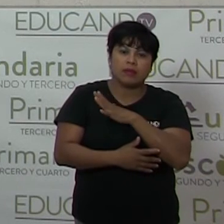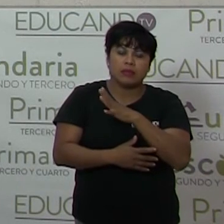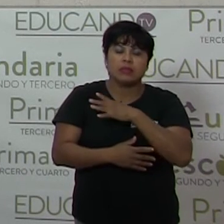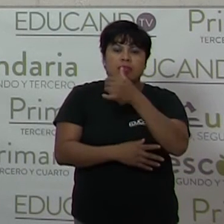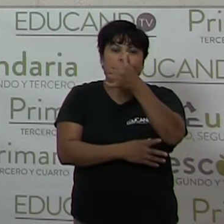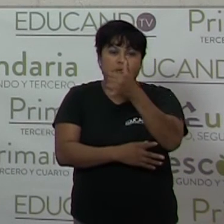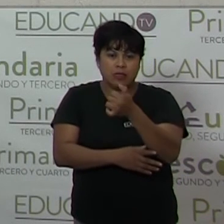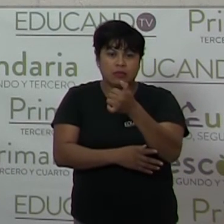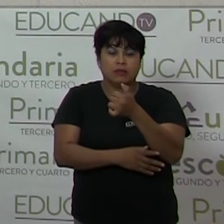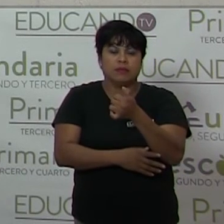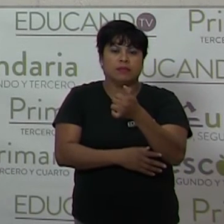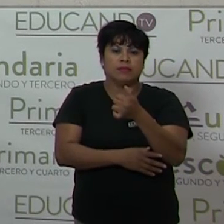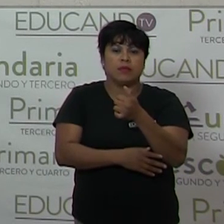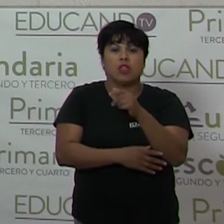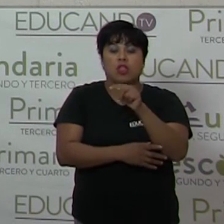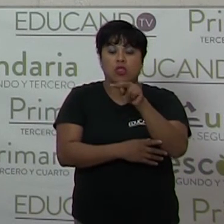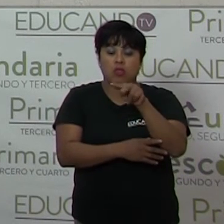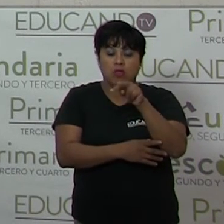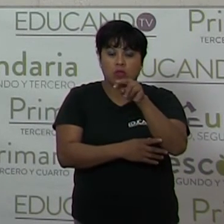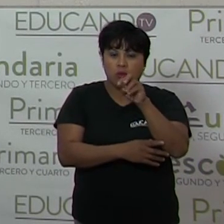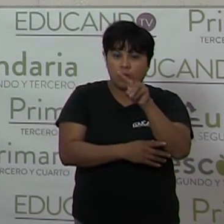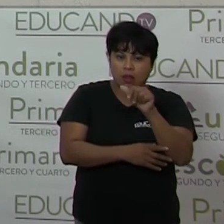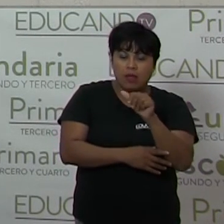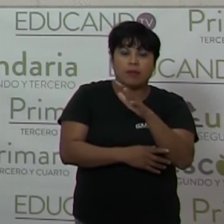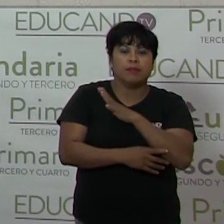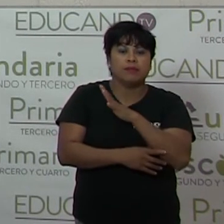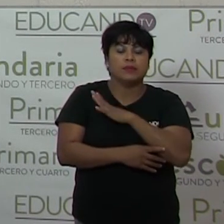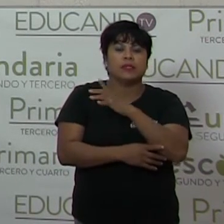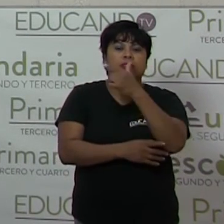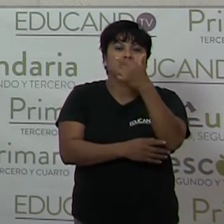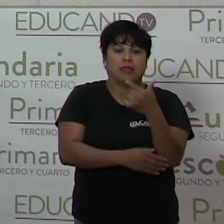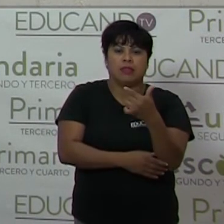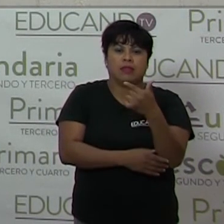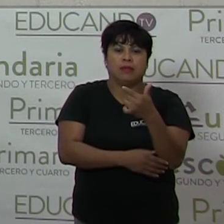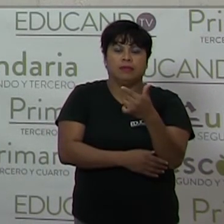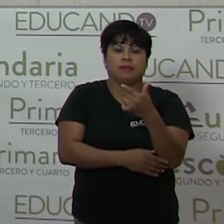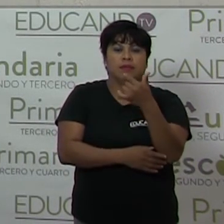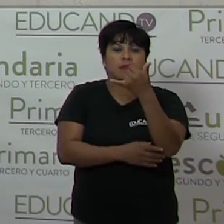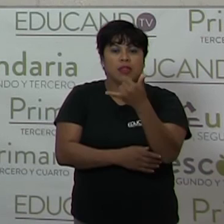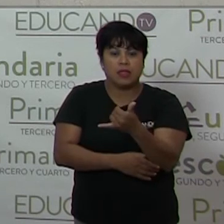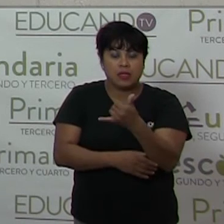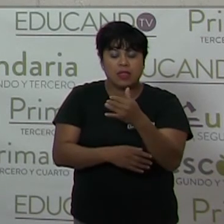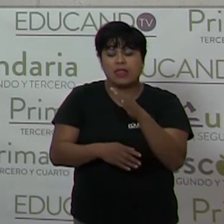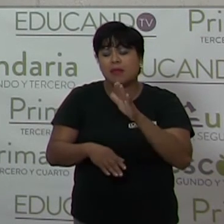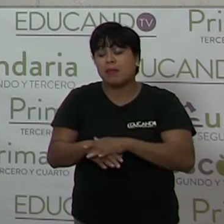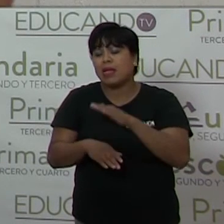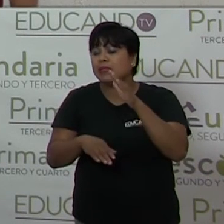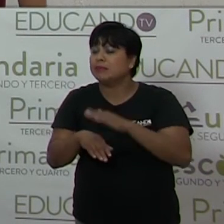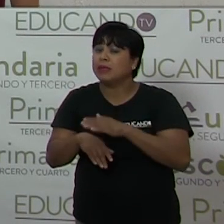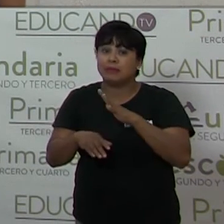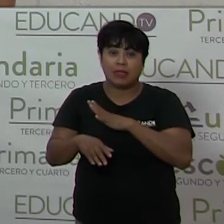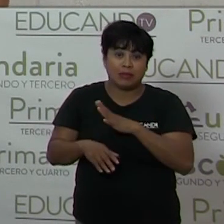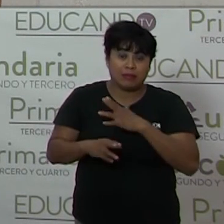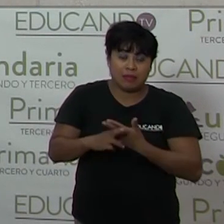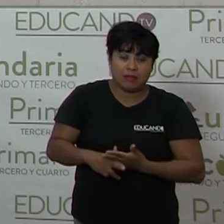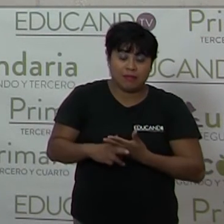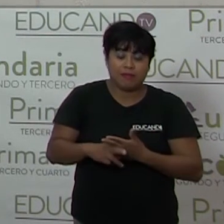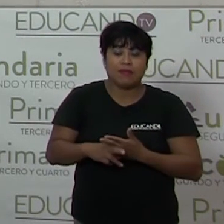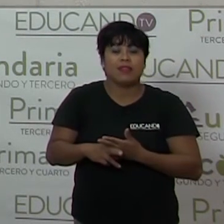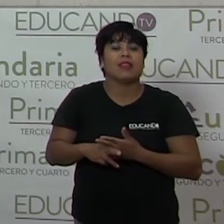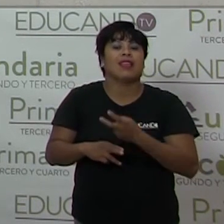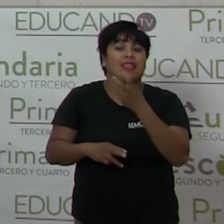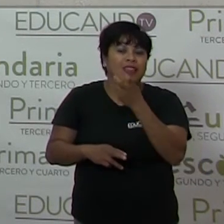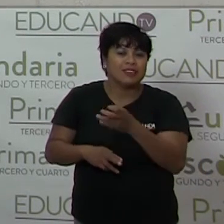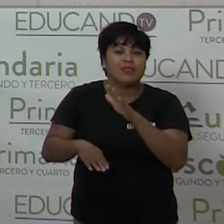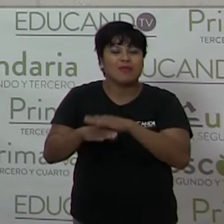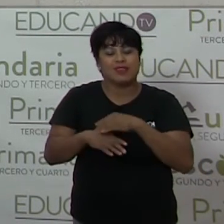seis novelas tenemos siete y de lo que más más tenemos es de lo que